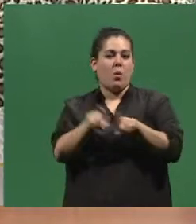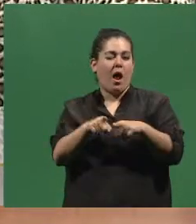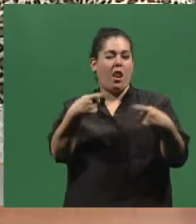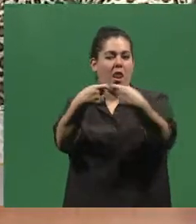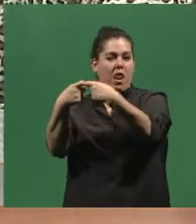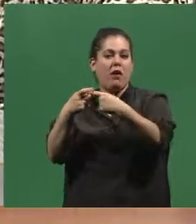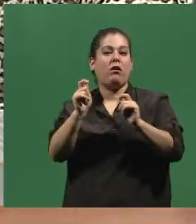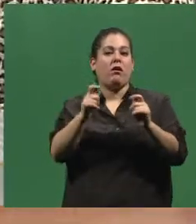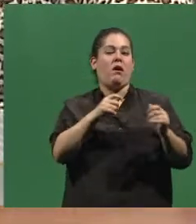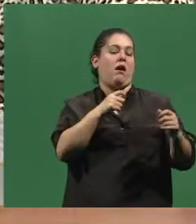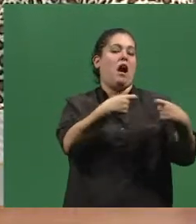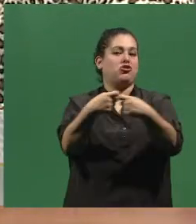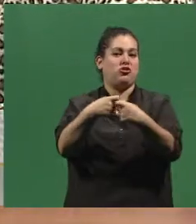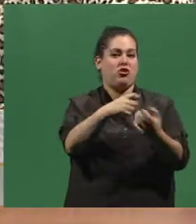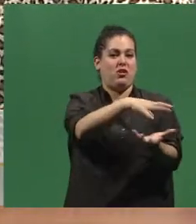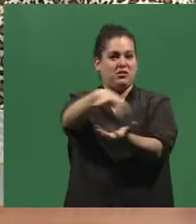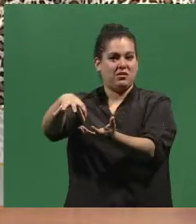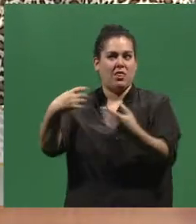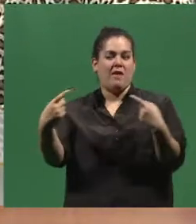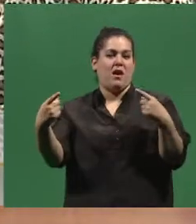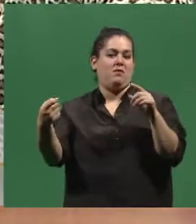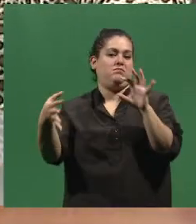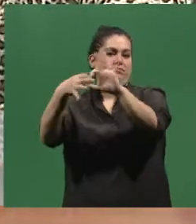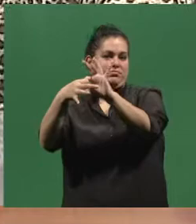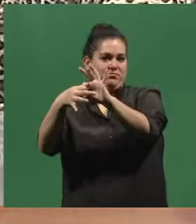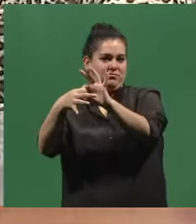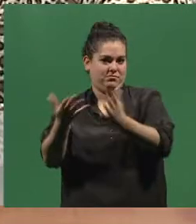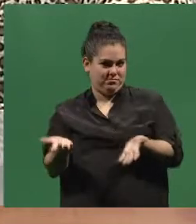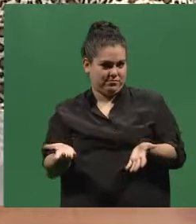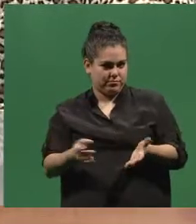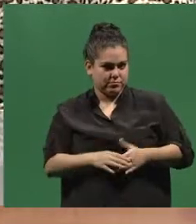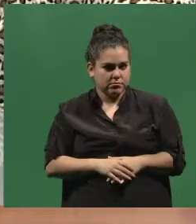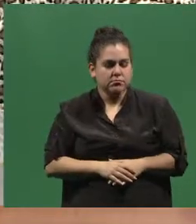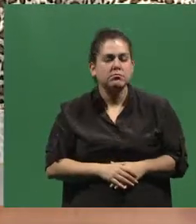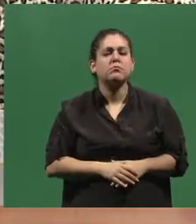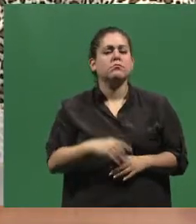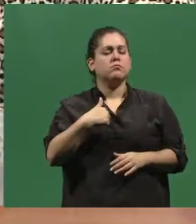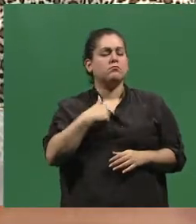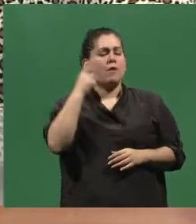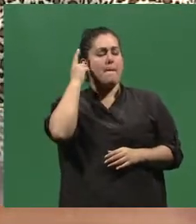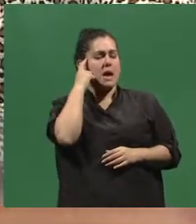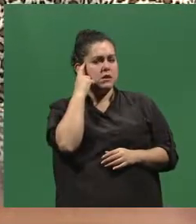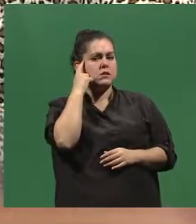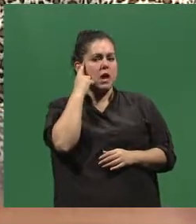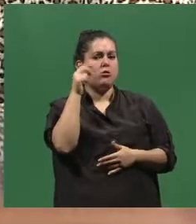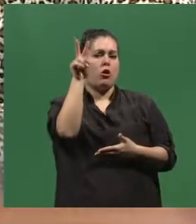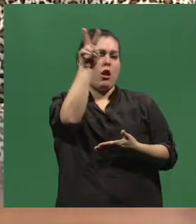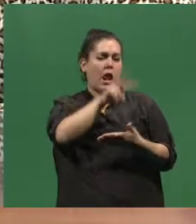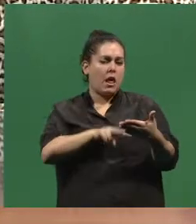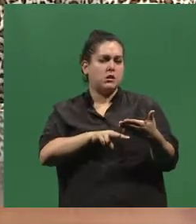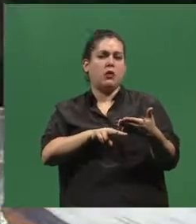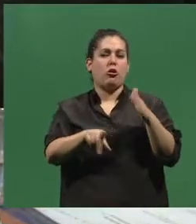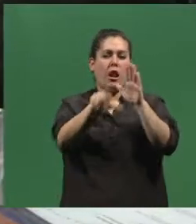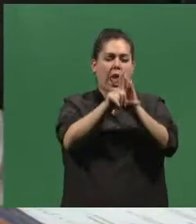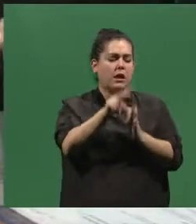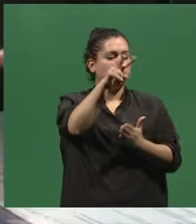Eso es muy importante, que en ellas son los que integran los profesionales. Una cosa en la que me quedo pensando, digamos, leyendo así como